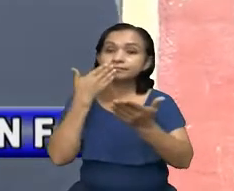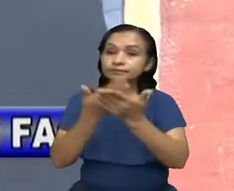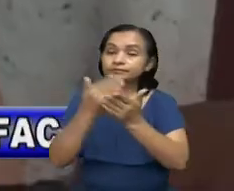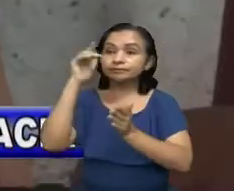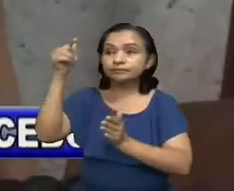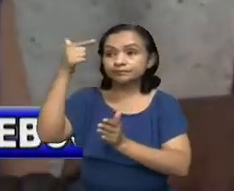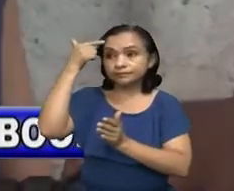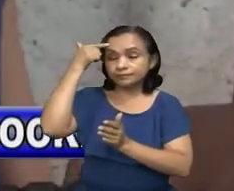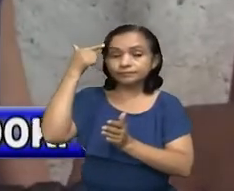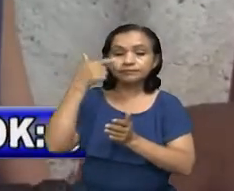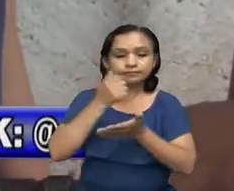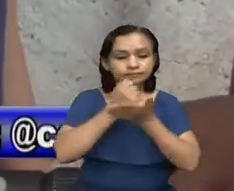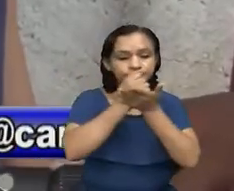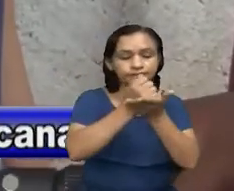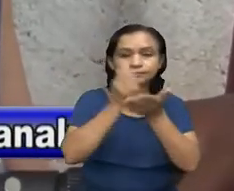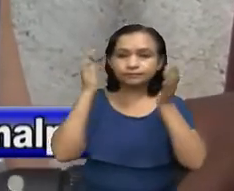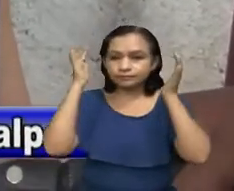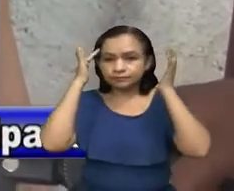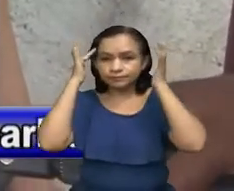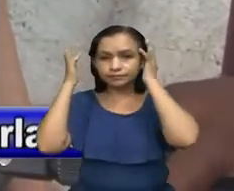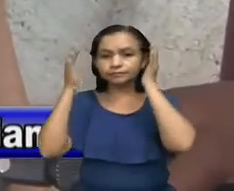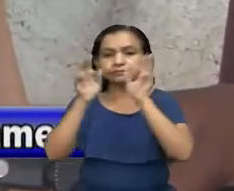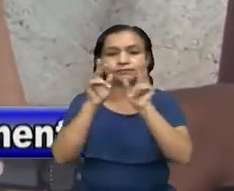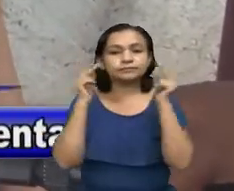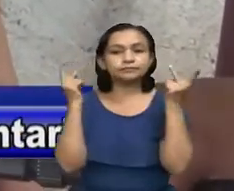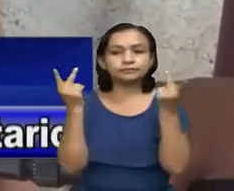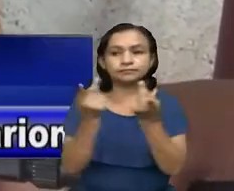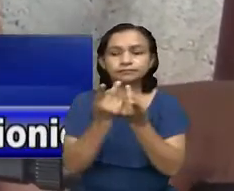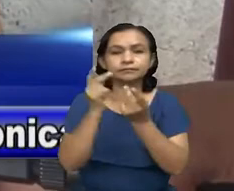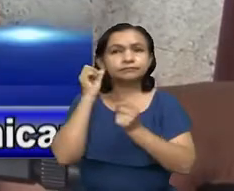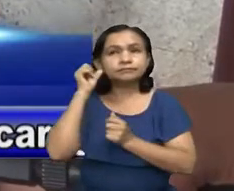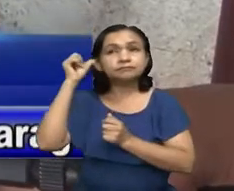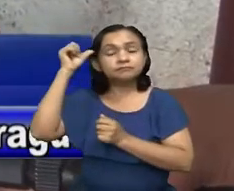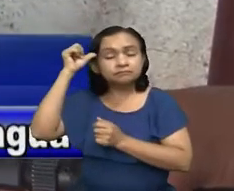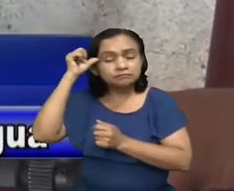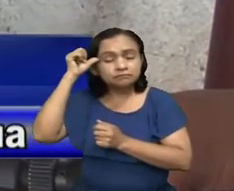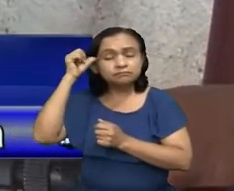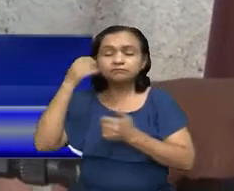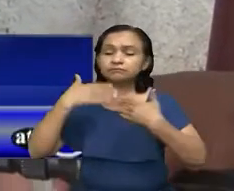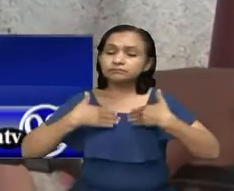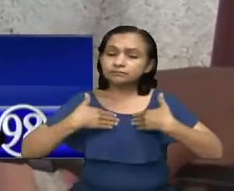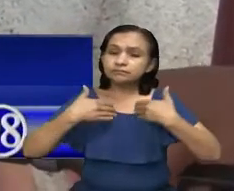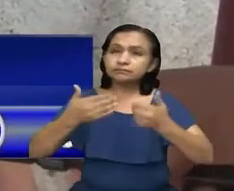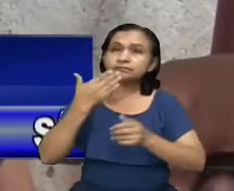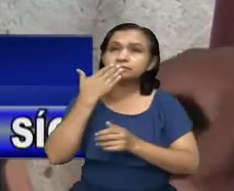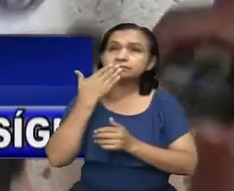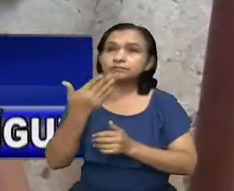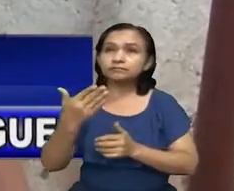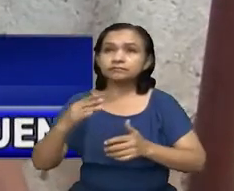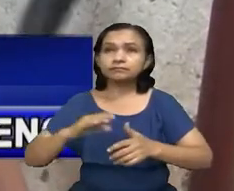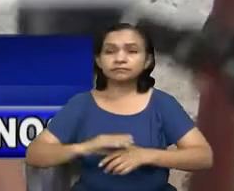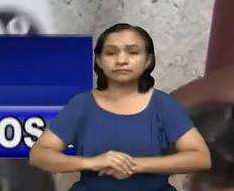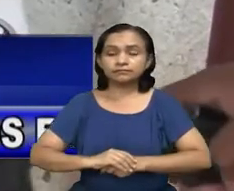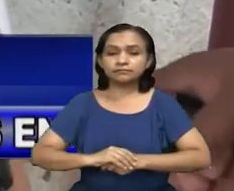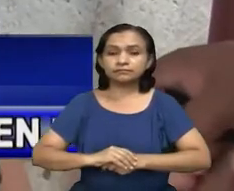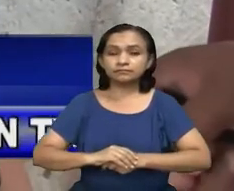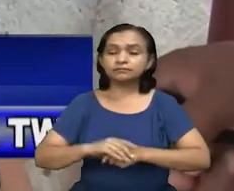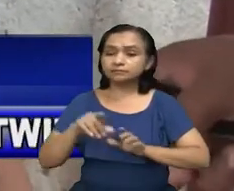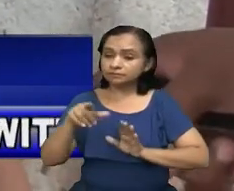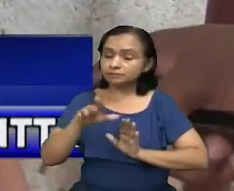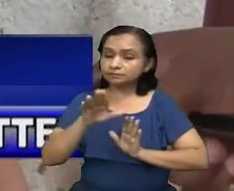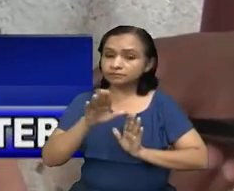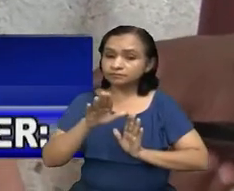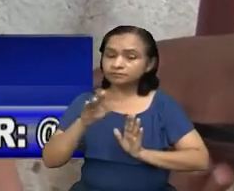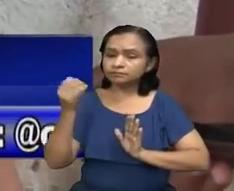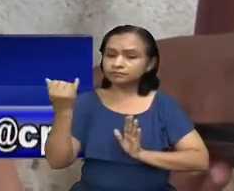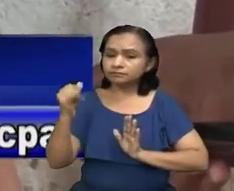que se preocupa por el pueblo, para que nosotros, los adultos mayores, nos conservemos sanos. ¿Duerme con mosquitero usted también?